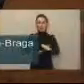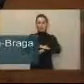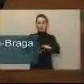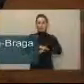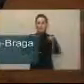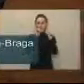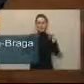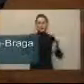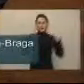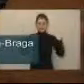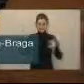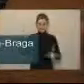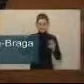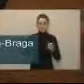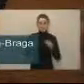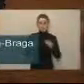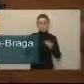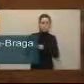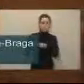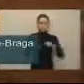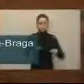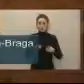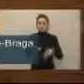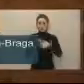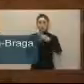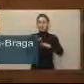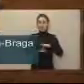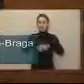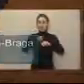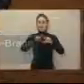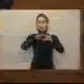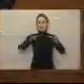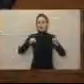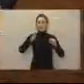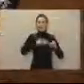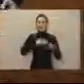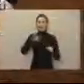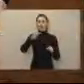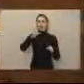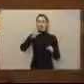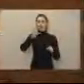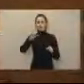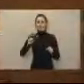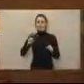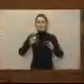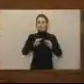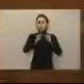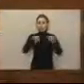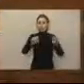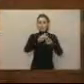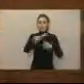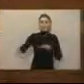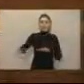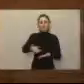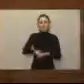manera inmediata cuanta documentación obre al respecto en la Administración del Principado y en la propia empresa HIPAA y que ha sido solicitada